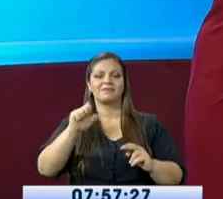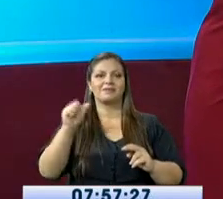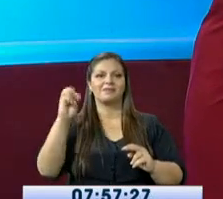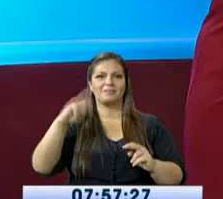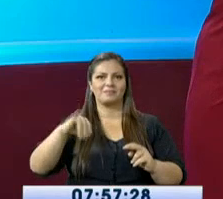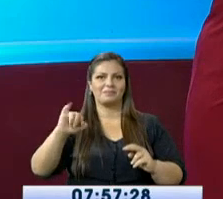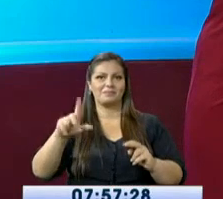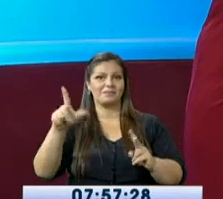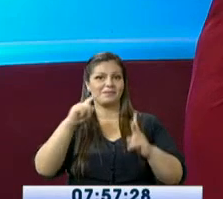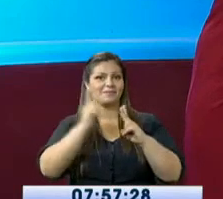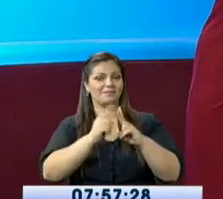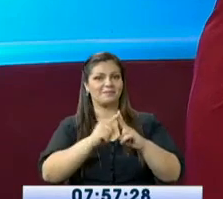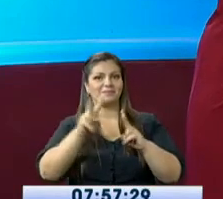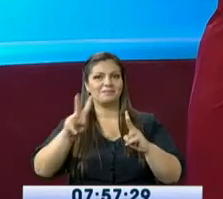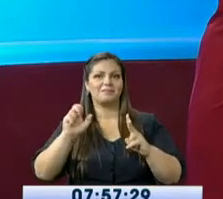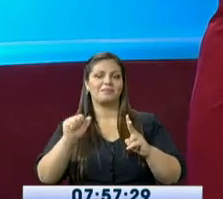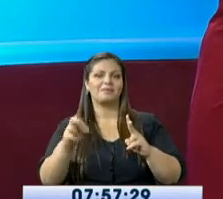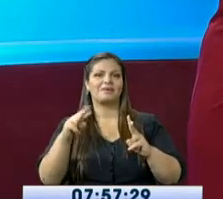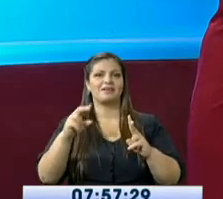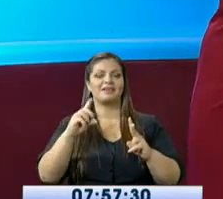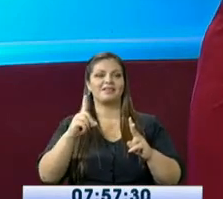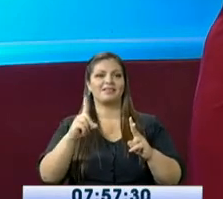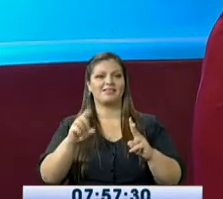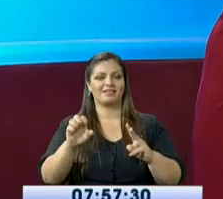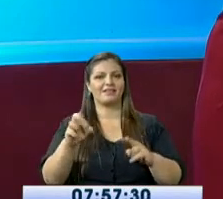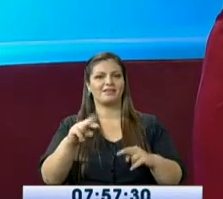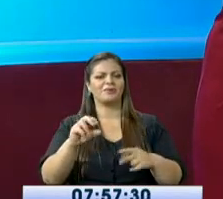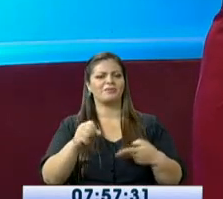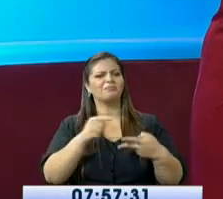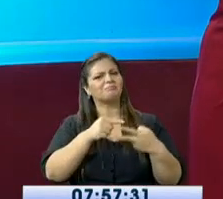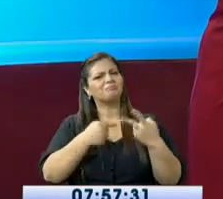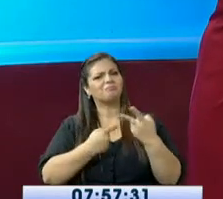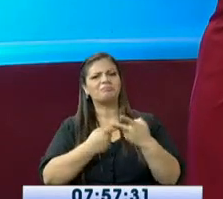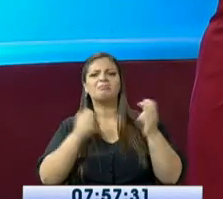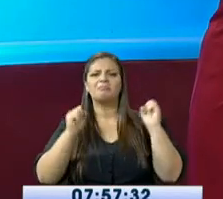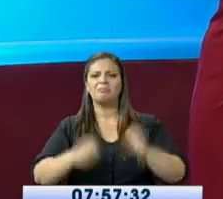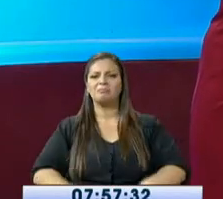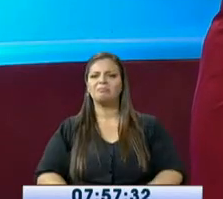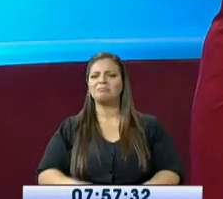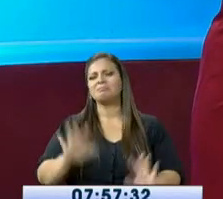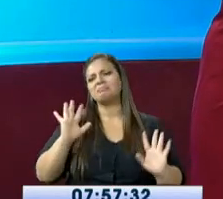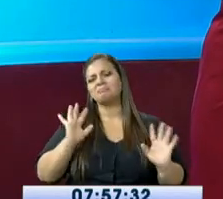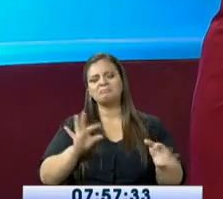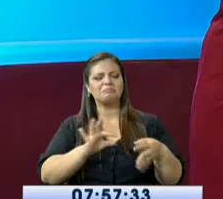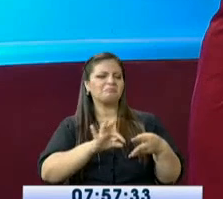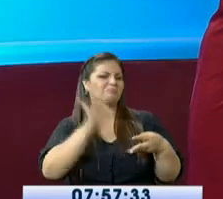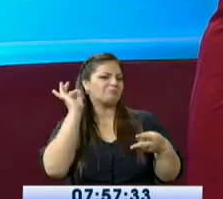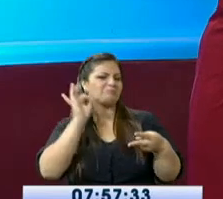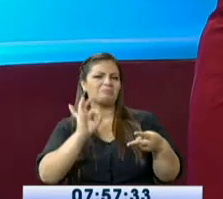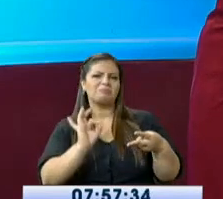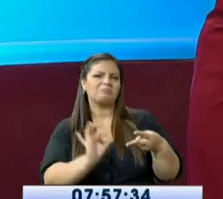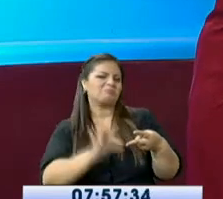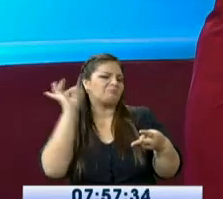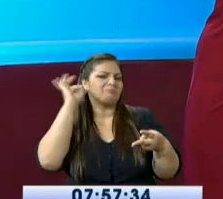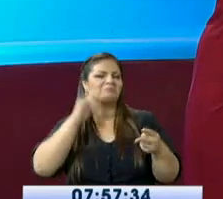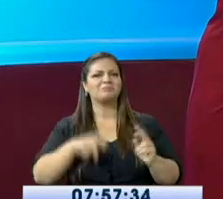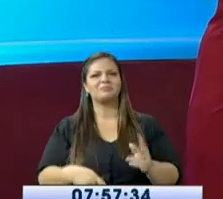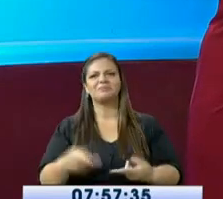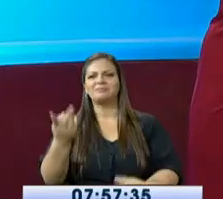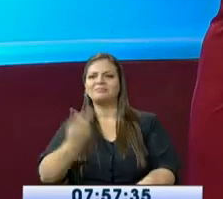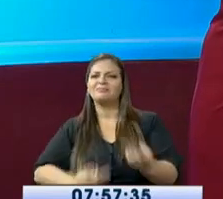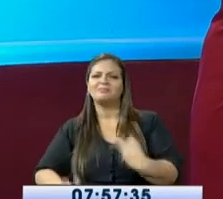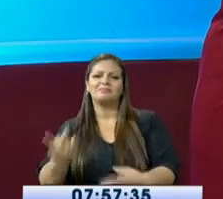son dos opciones para que puedan divertirse y, por supuesto, lo más importante, pasar un tiempo de relax junto a nuestras